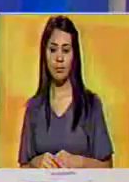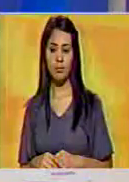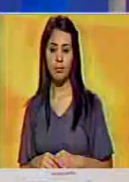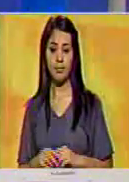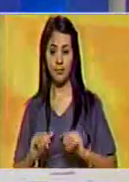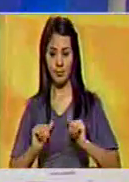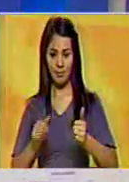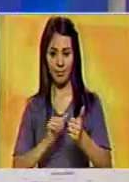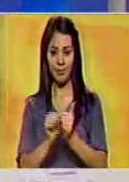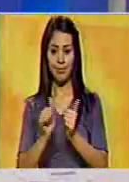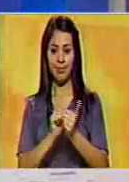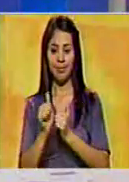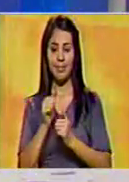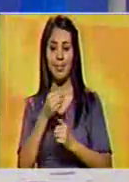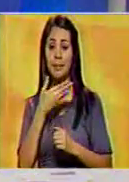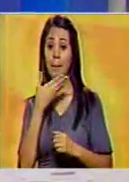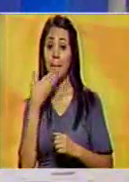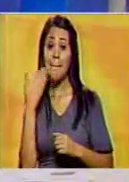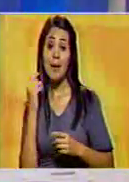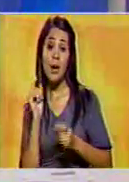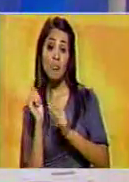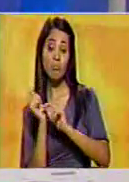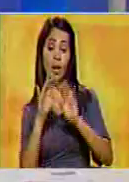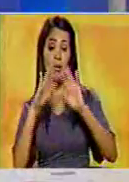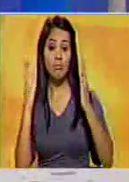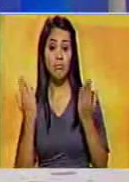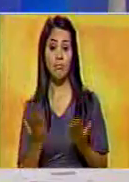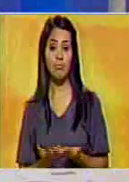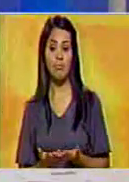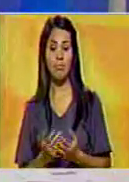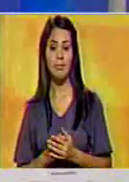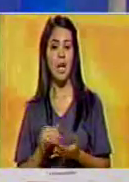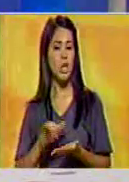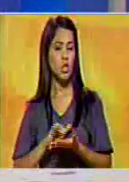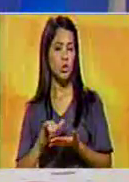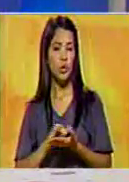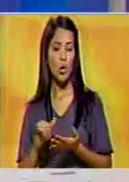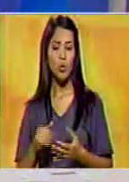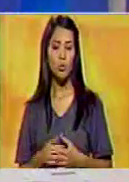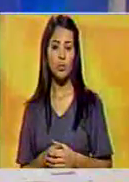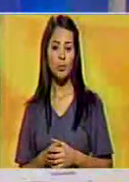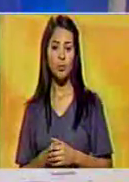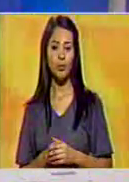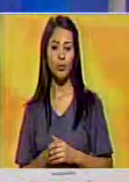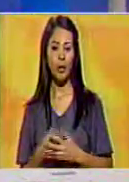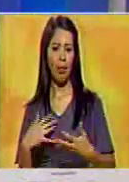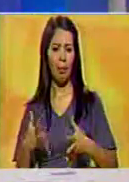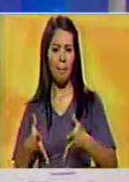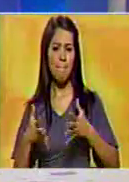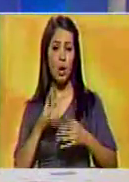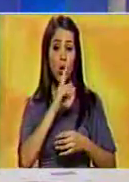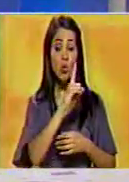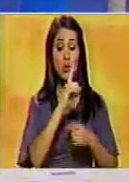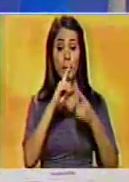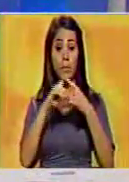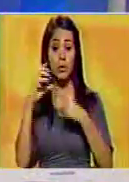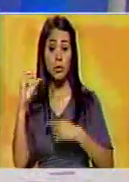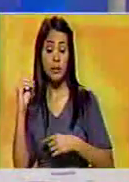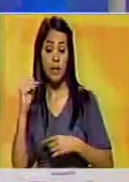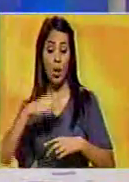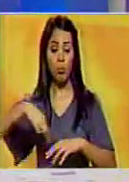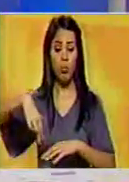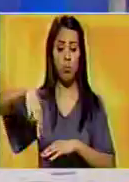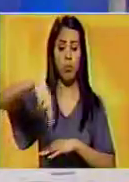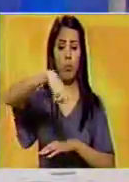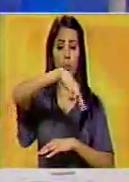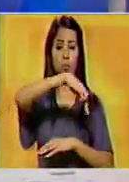Iniciamos deportes con el mejor béisbol del mundo porque los Yankees de Nueva York derrotaron a los Indios de Cleveland una carrera a cero para mantenerse